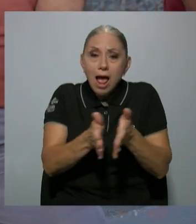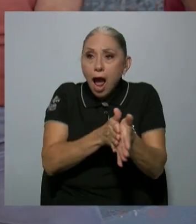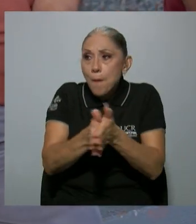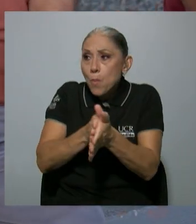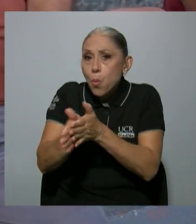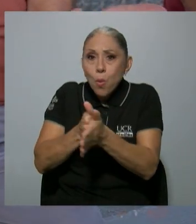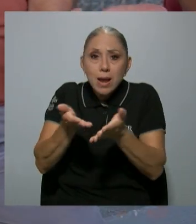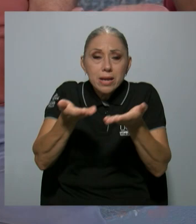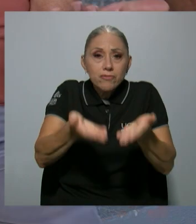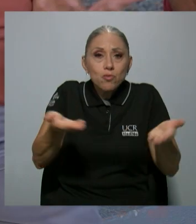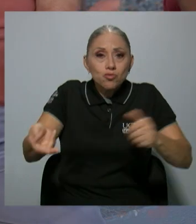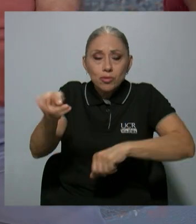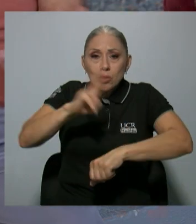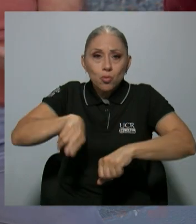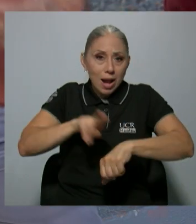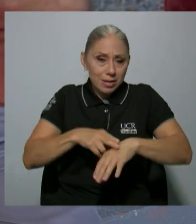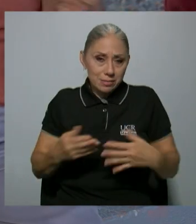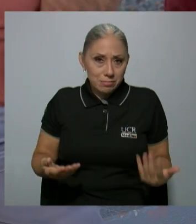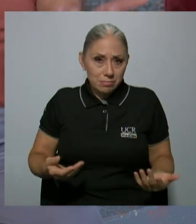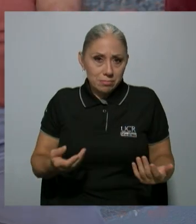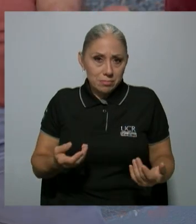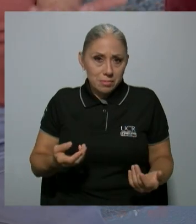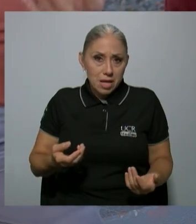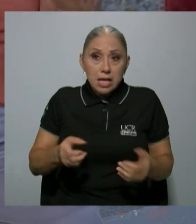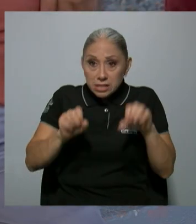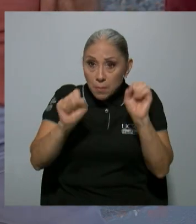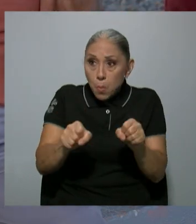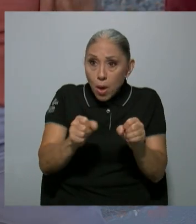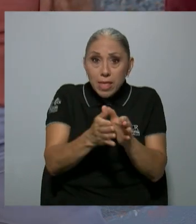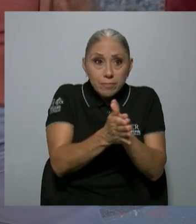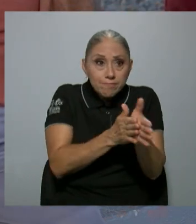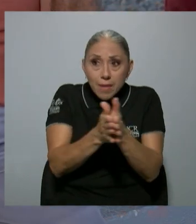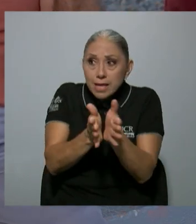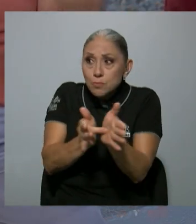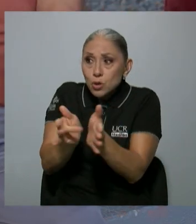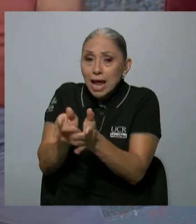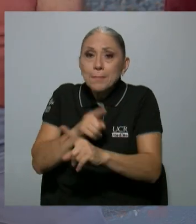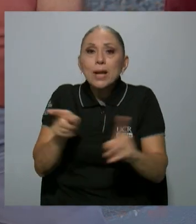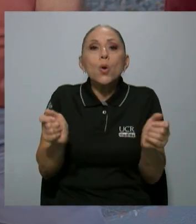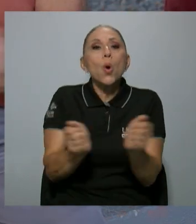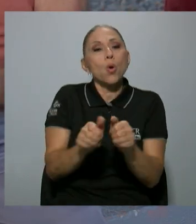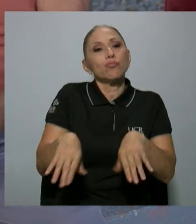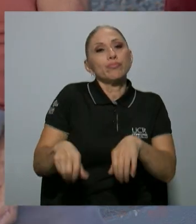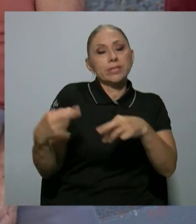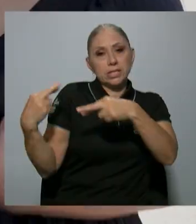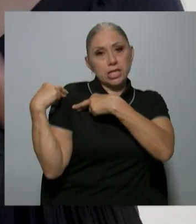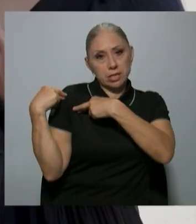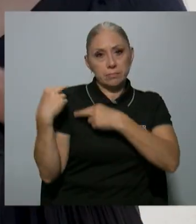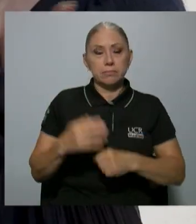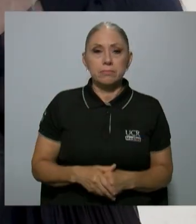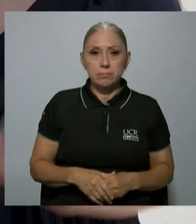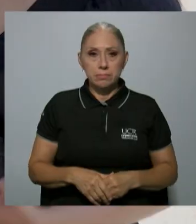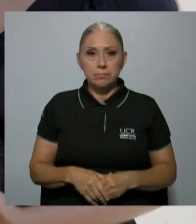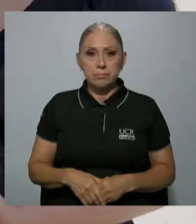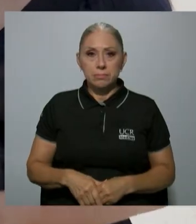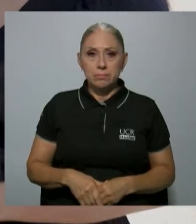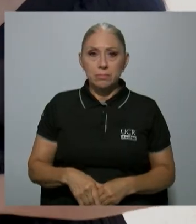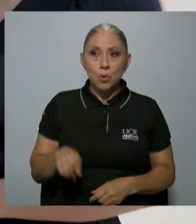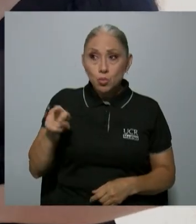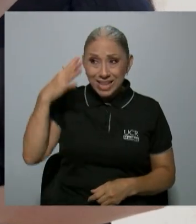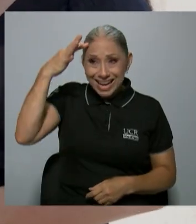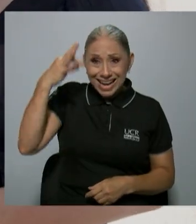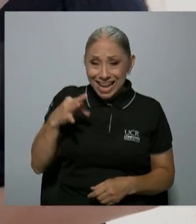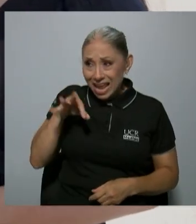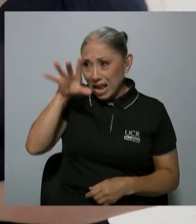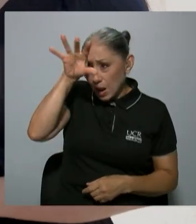recursos naturales. Sí, sí, se pueden explotar, pero con responsabilidad principalmente, ¿verdad? ¿Cree que la minería a